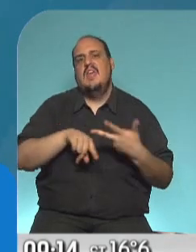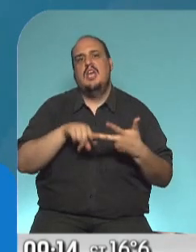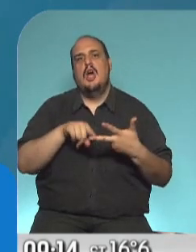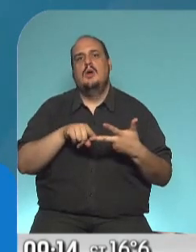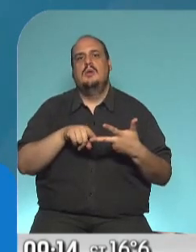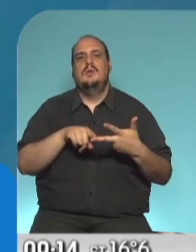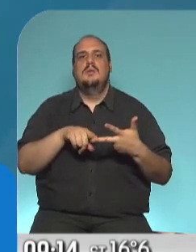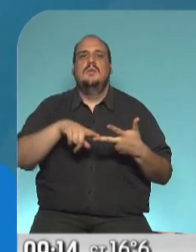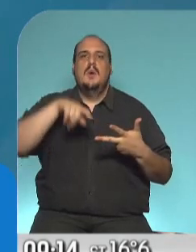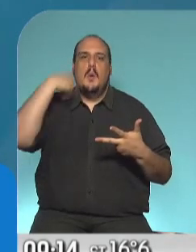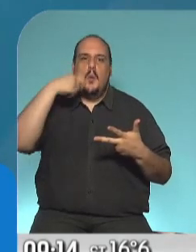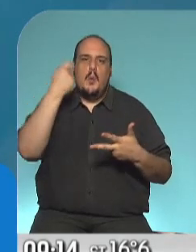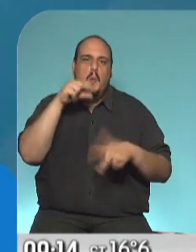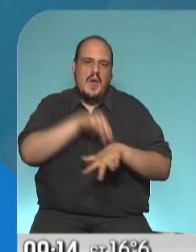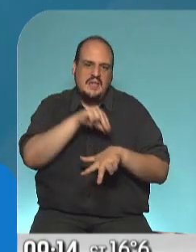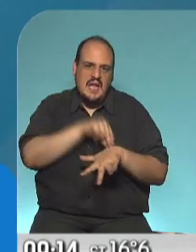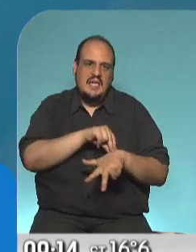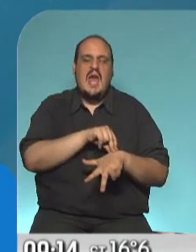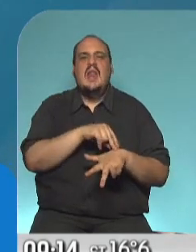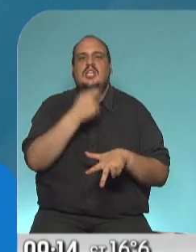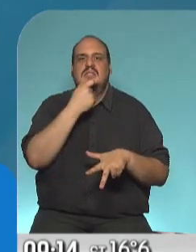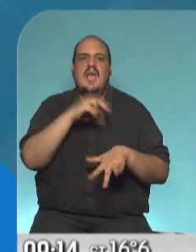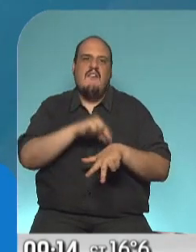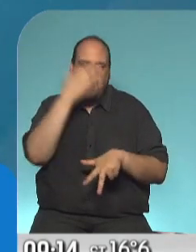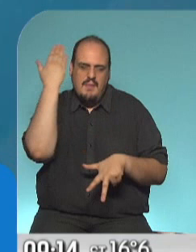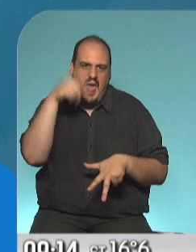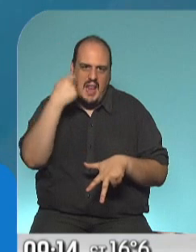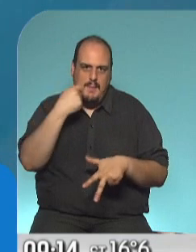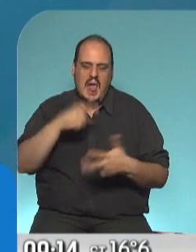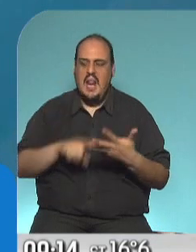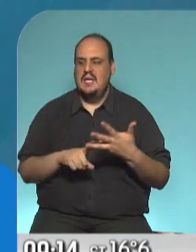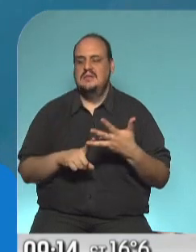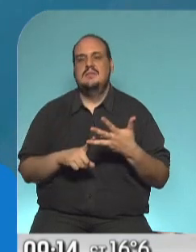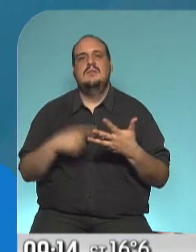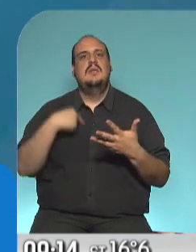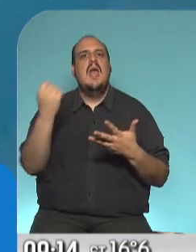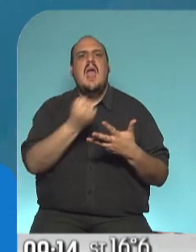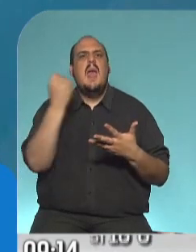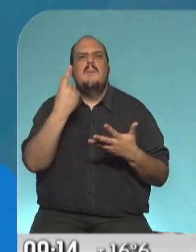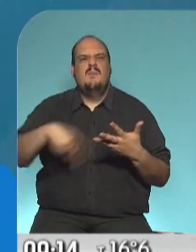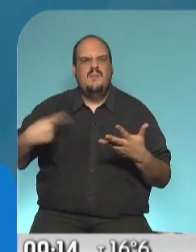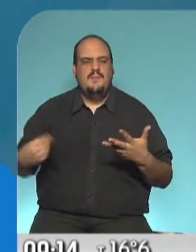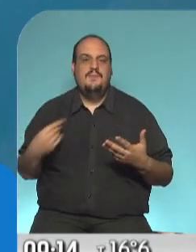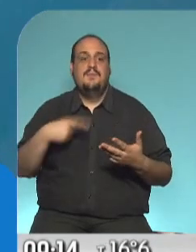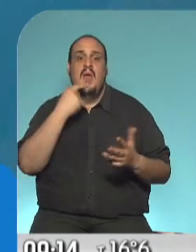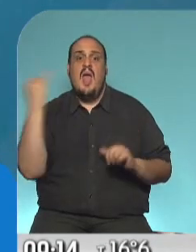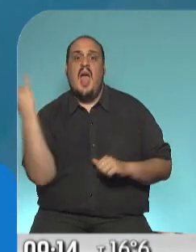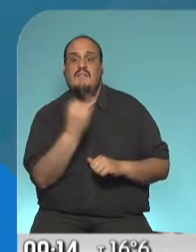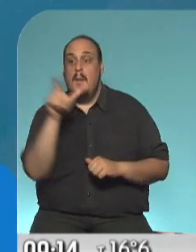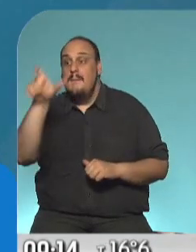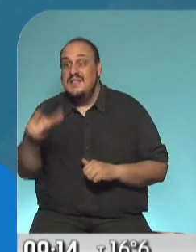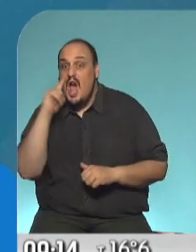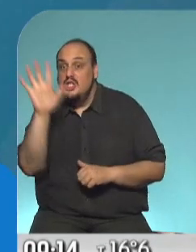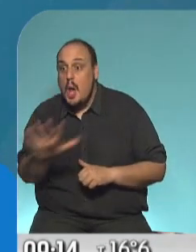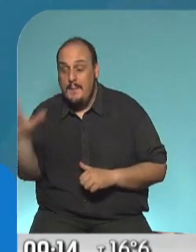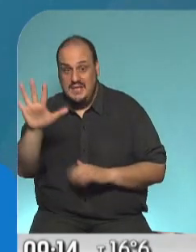veterinario en el caso de enfermedades zoonóticas y demás lo importante de esto es que la notificación se hace a partir del caso sospechoso